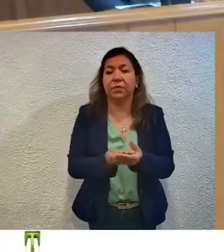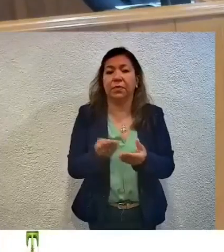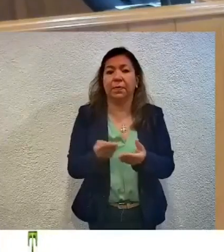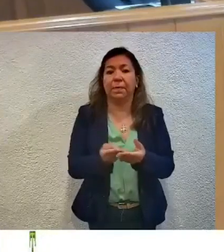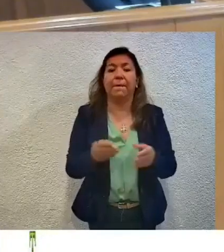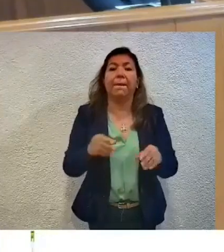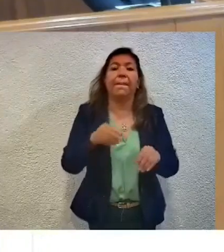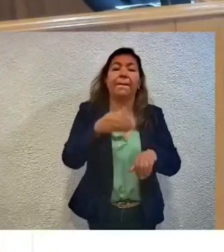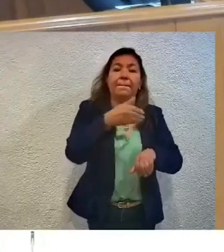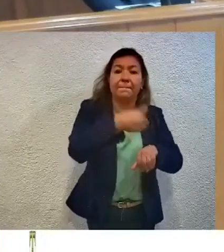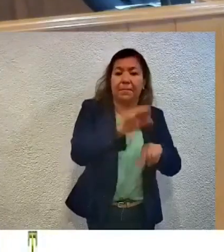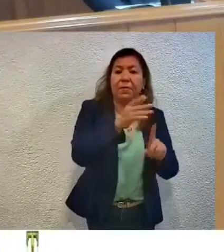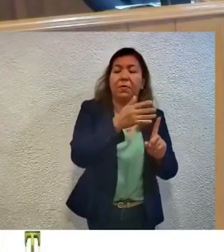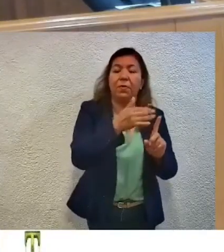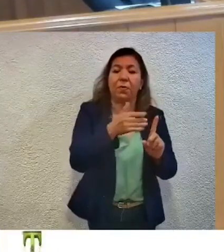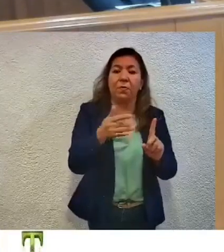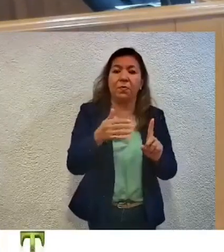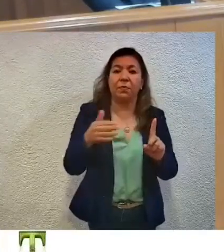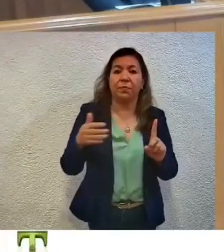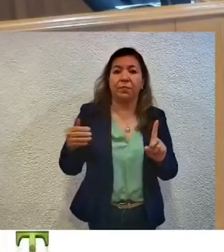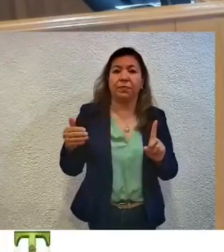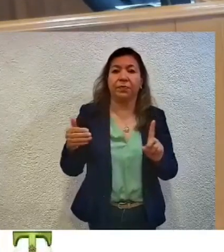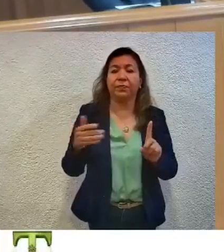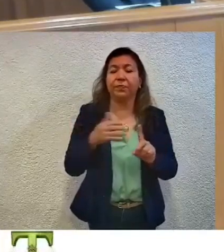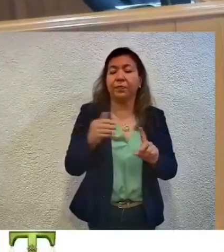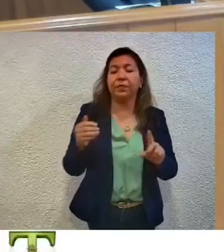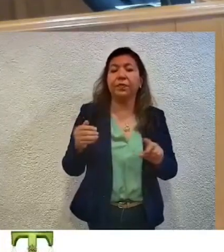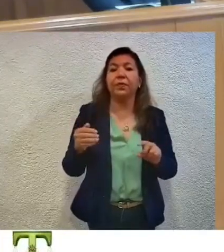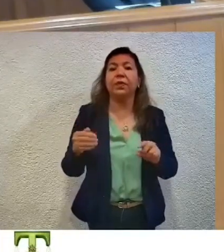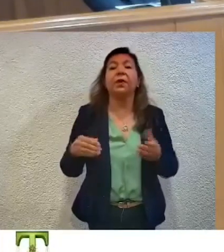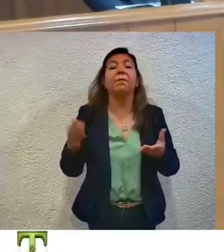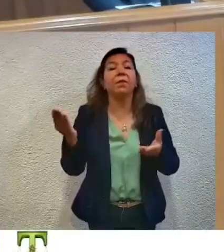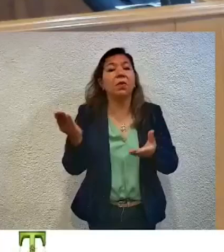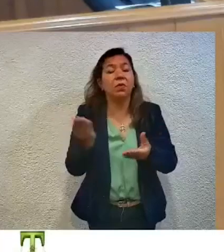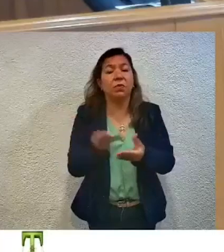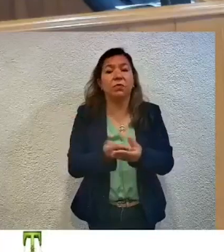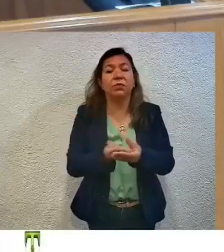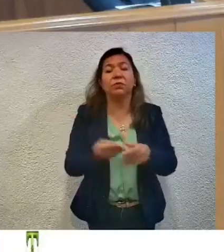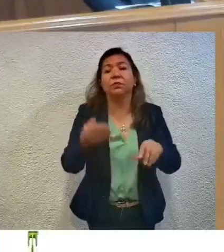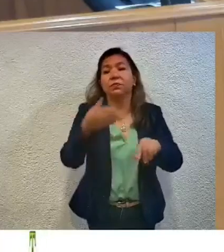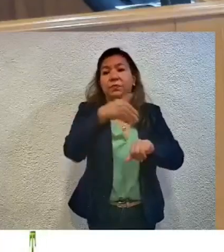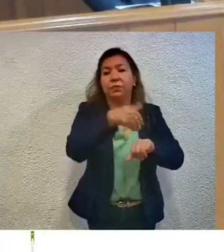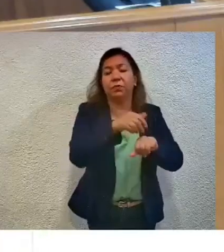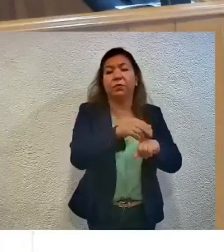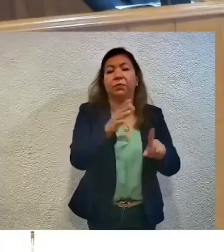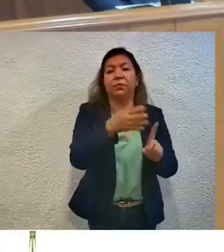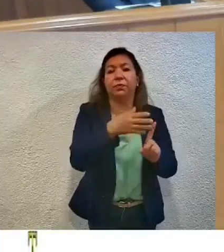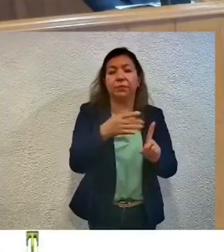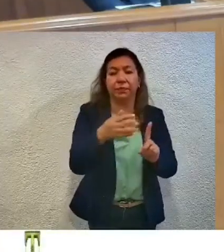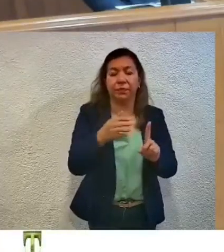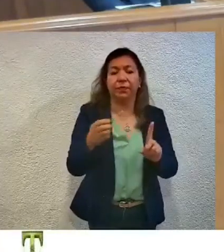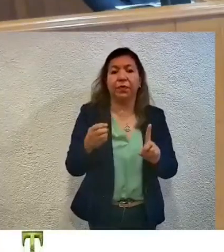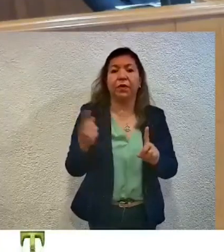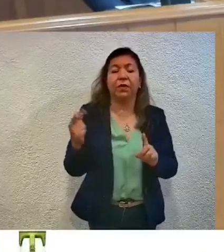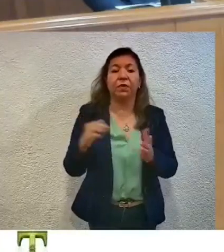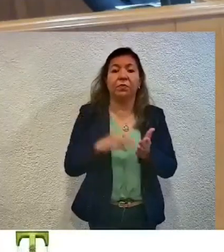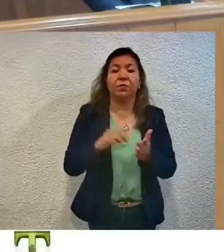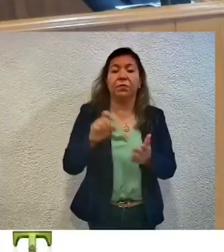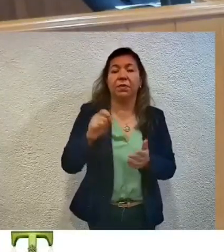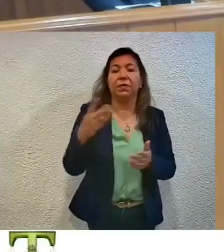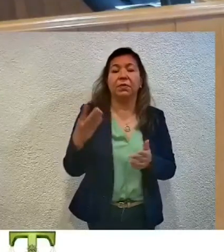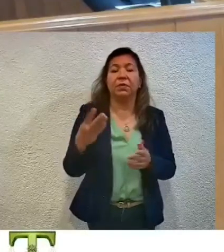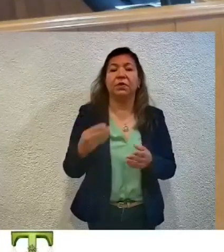expedientes TEE-GEC, diagonal 169, diagonal 2024, TEE-GEC, diagonal 212,